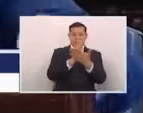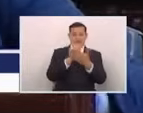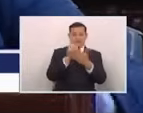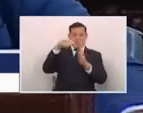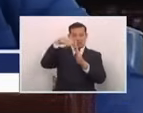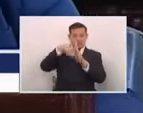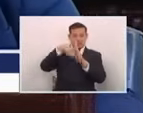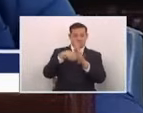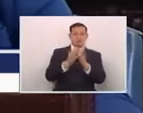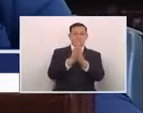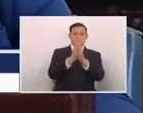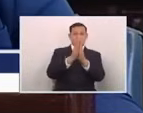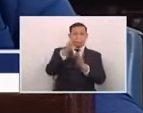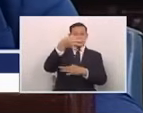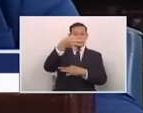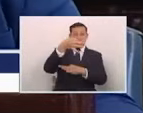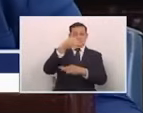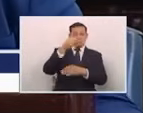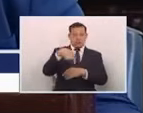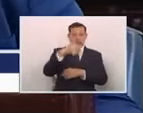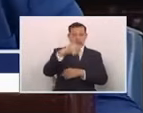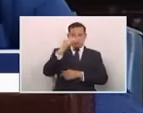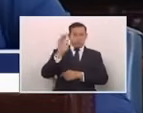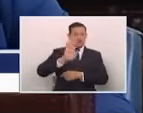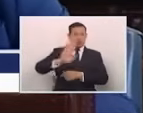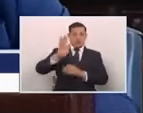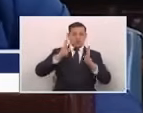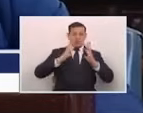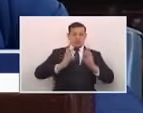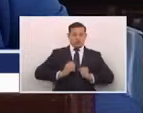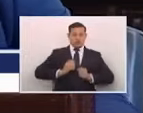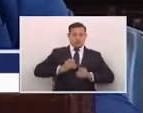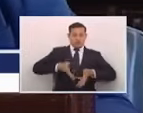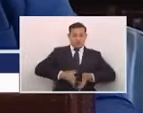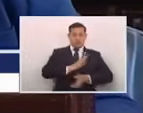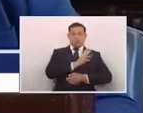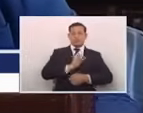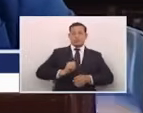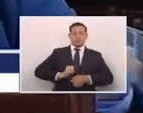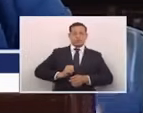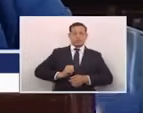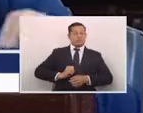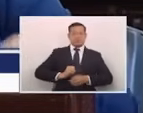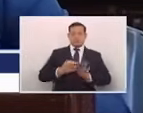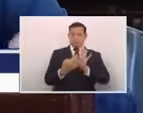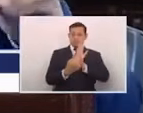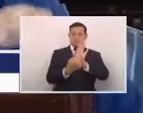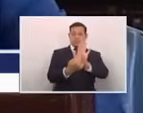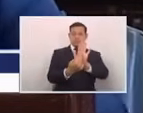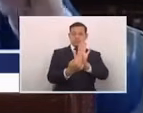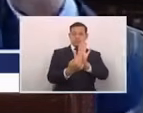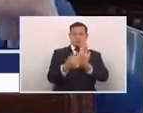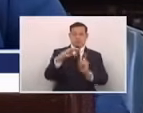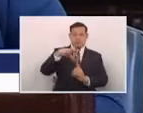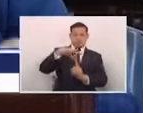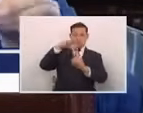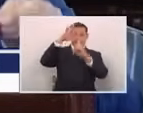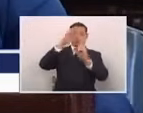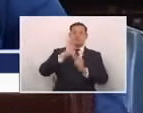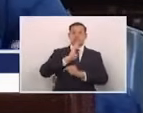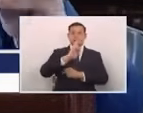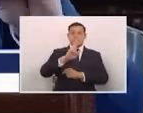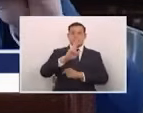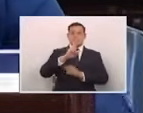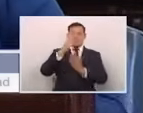fondo estaban solicitando. Porque este país nunca fue gobernado por los salvadoreños. Los representantes que se elegían respondían